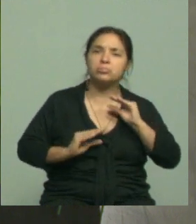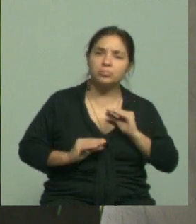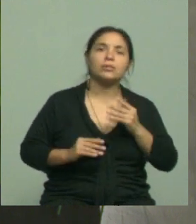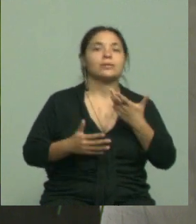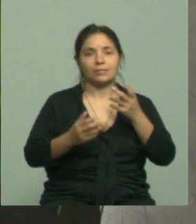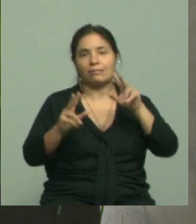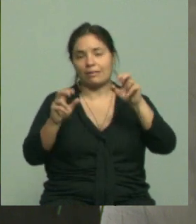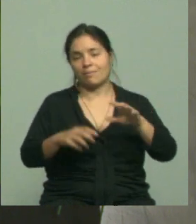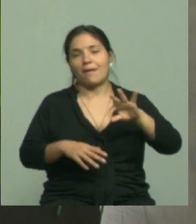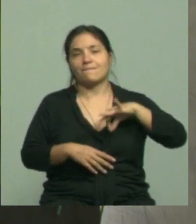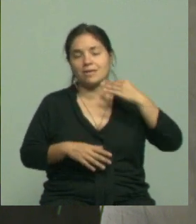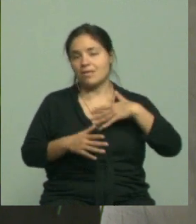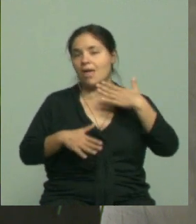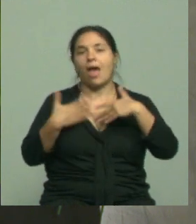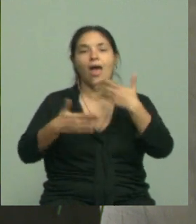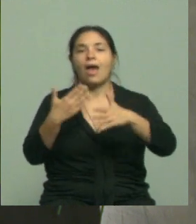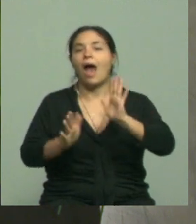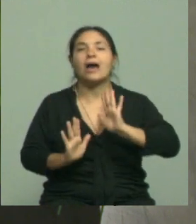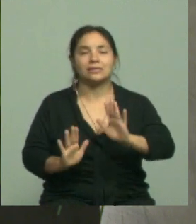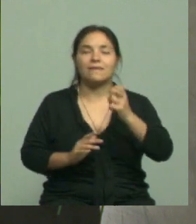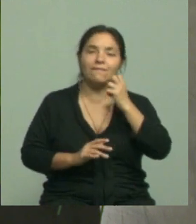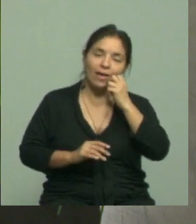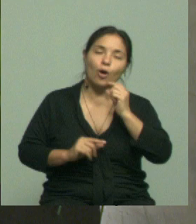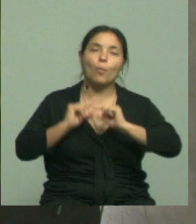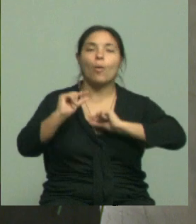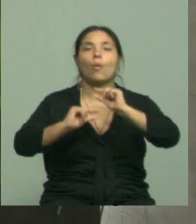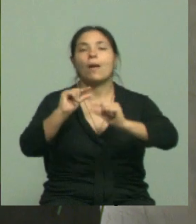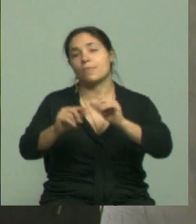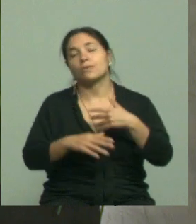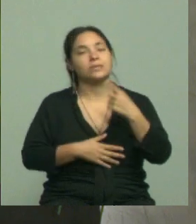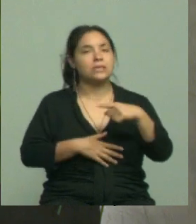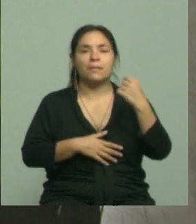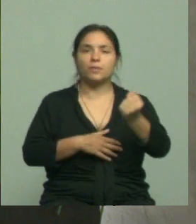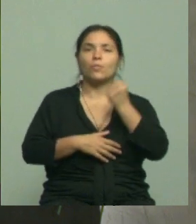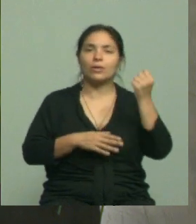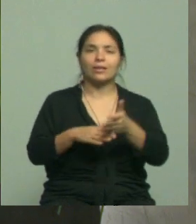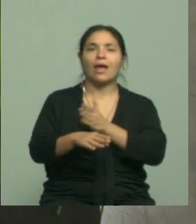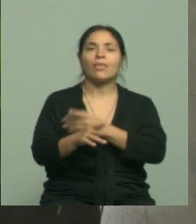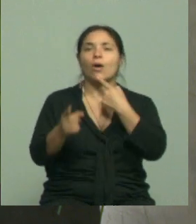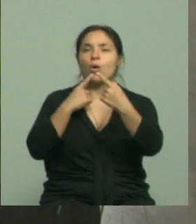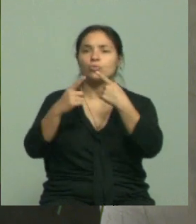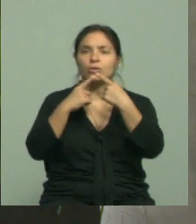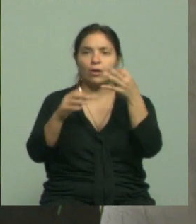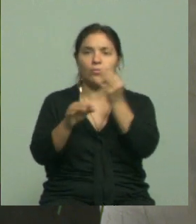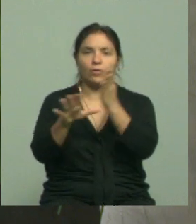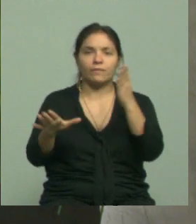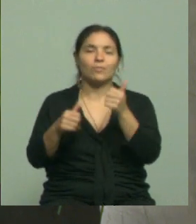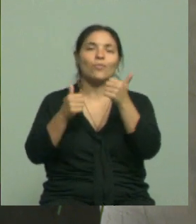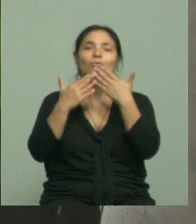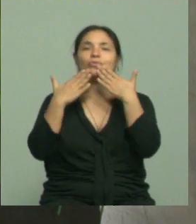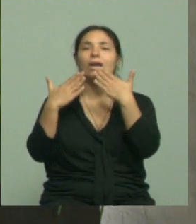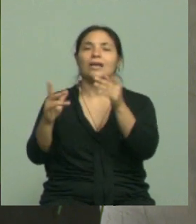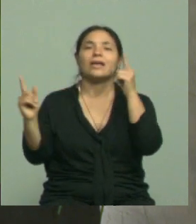cuestión biológica, como decías vos, de la edad. Pero bueno, siempre en esos casos hay que consultar con ustedes los especialistas. Así es que muchísimas gracias por este